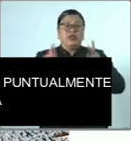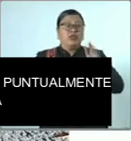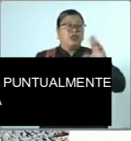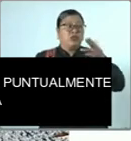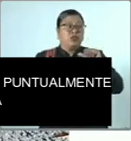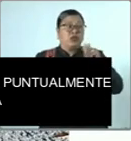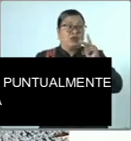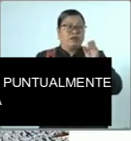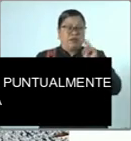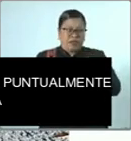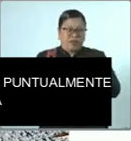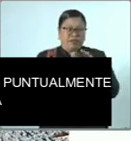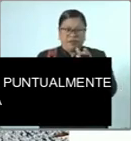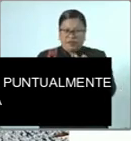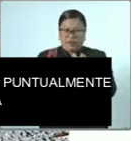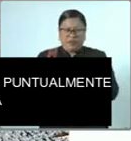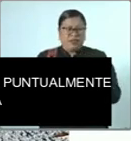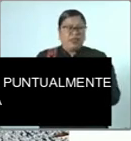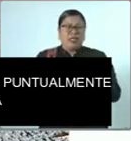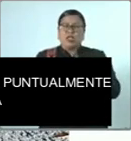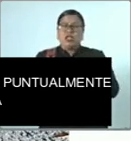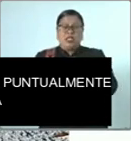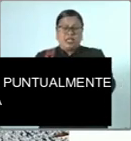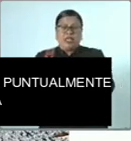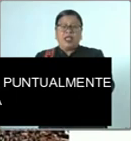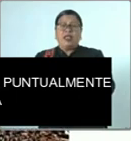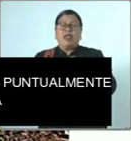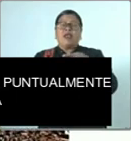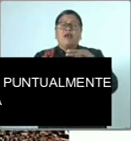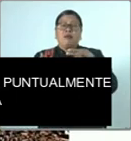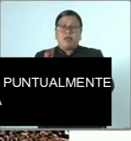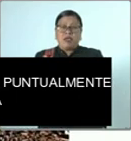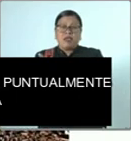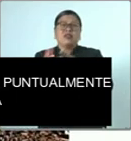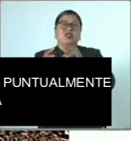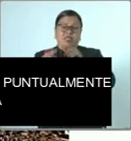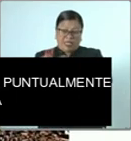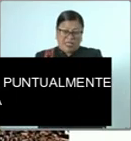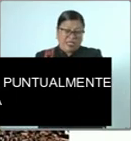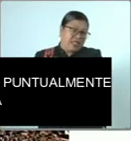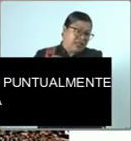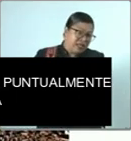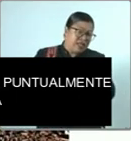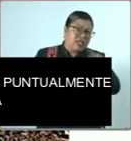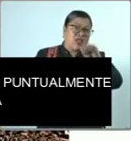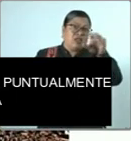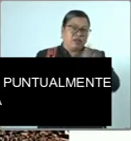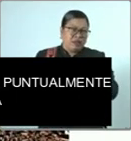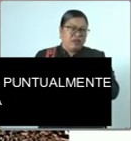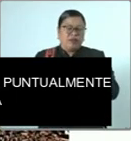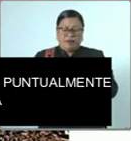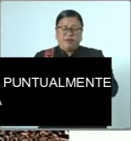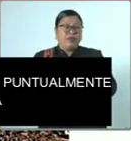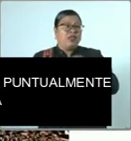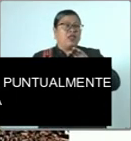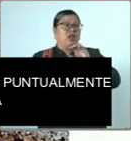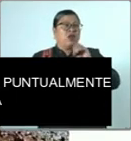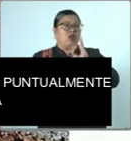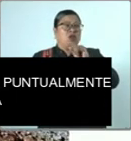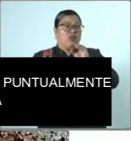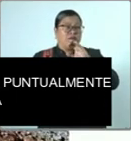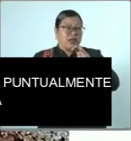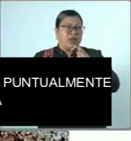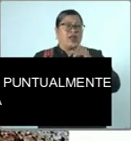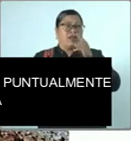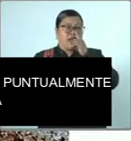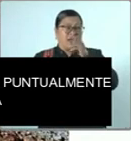Arroyo Chuapan, que va de Valle Nacional hacia Tustepec. En Santiago Jocotepec, en el plan Mata de Caña,